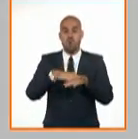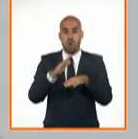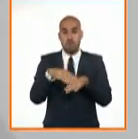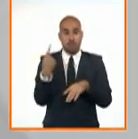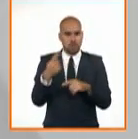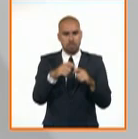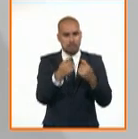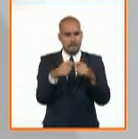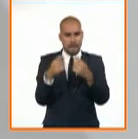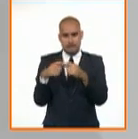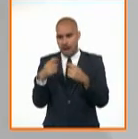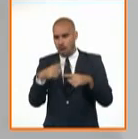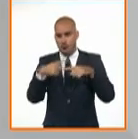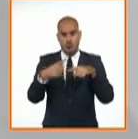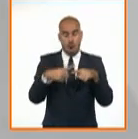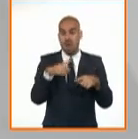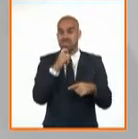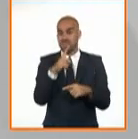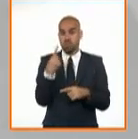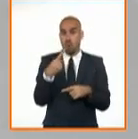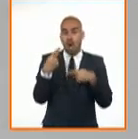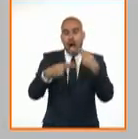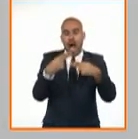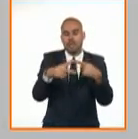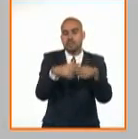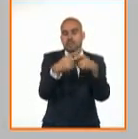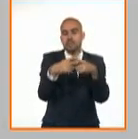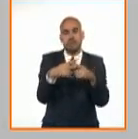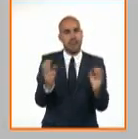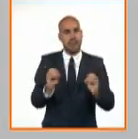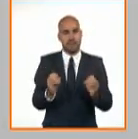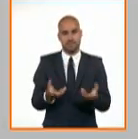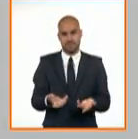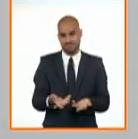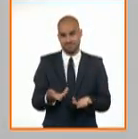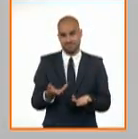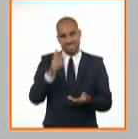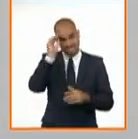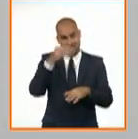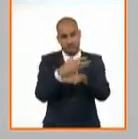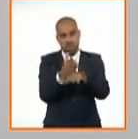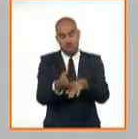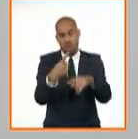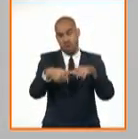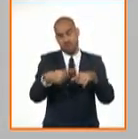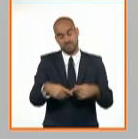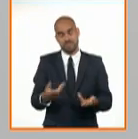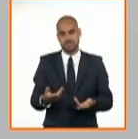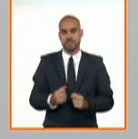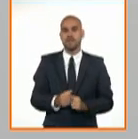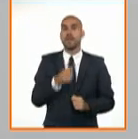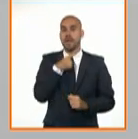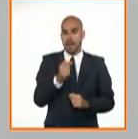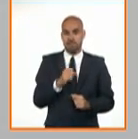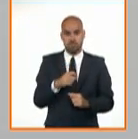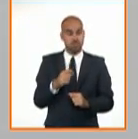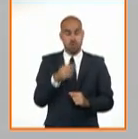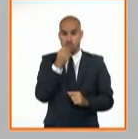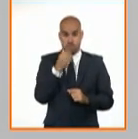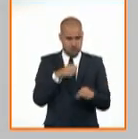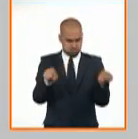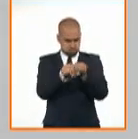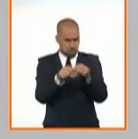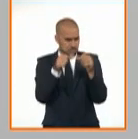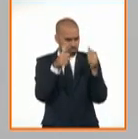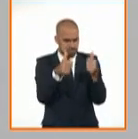para poder ejecutar estos mantenimientos es un sistema para que opere de manera estable el sistema eléctrico que bueno para acompañar a maná